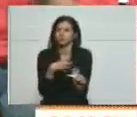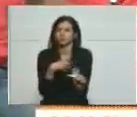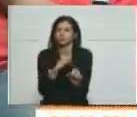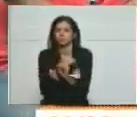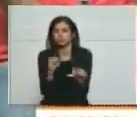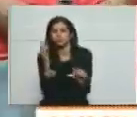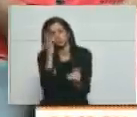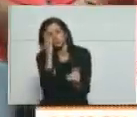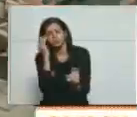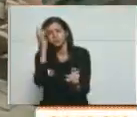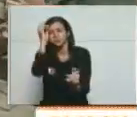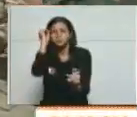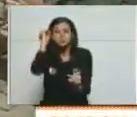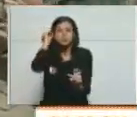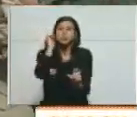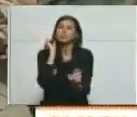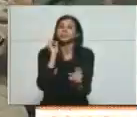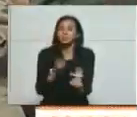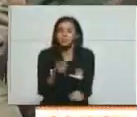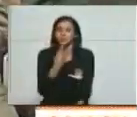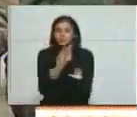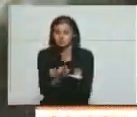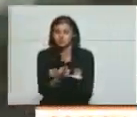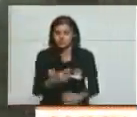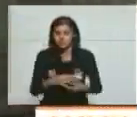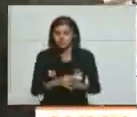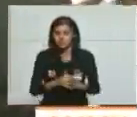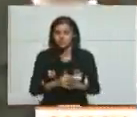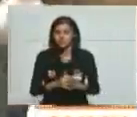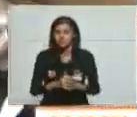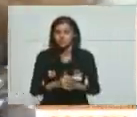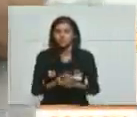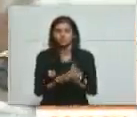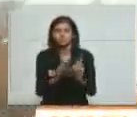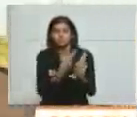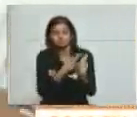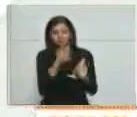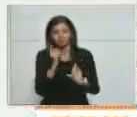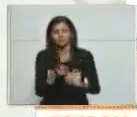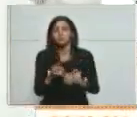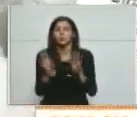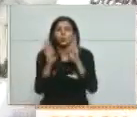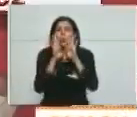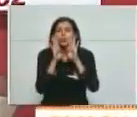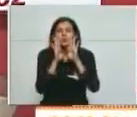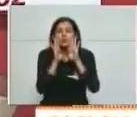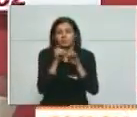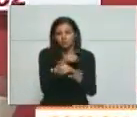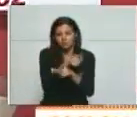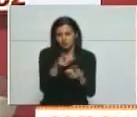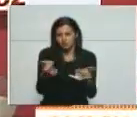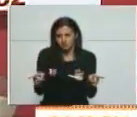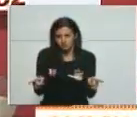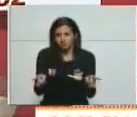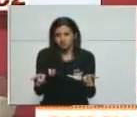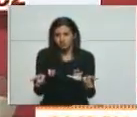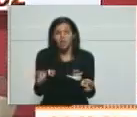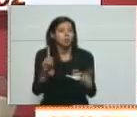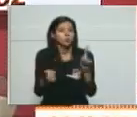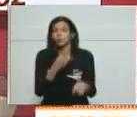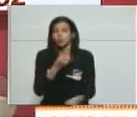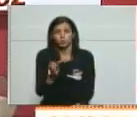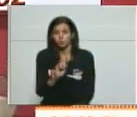estoy obligado a decirlo. Y obligado, y lo voy a confesar. Así a algunos no les